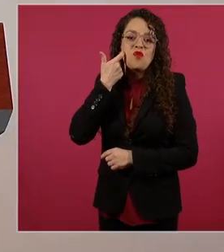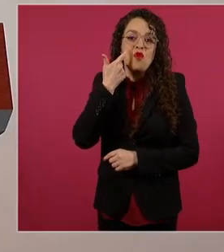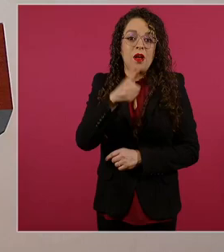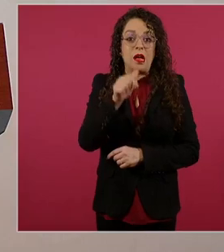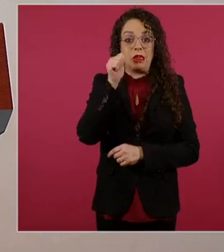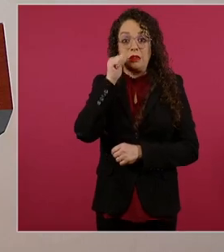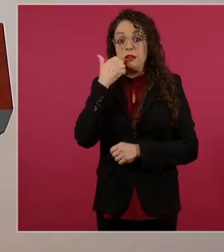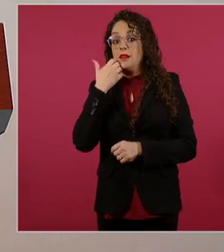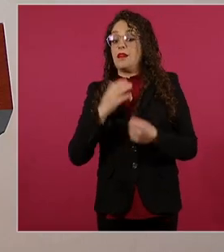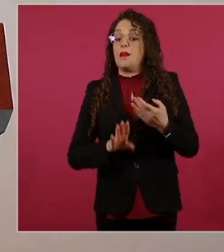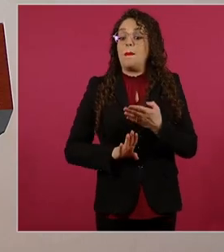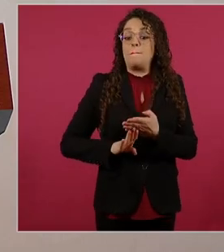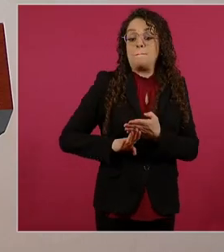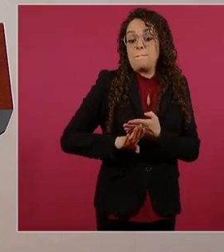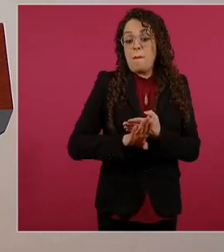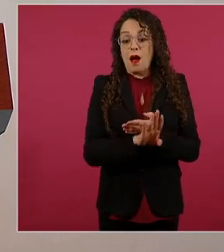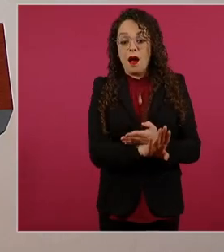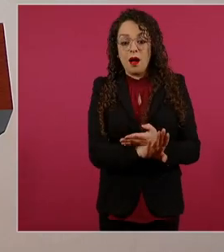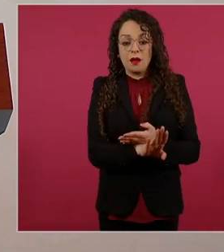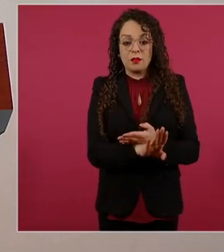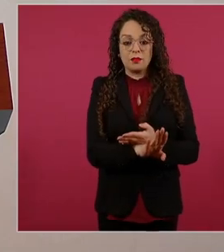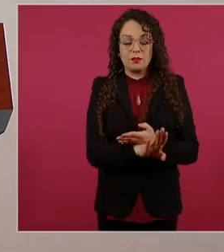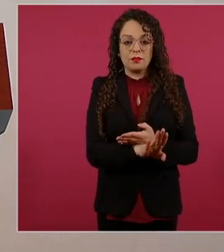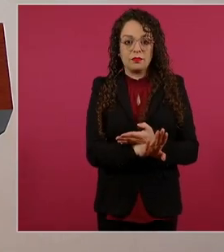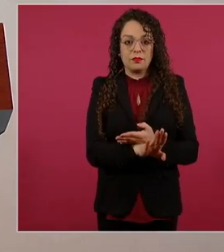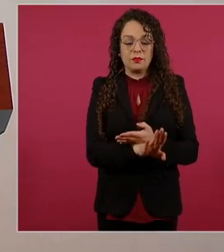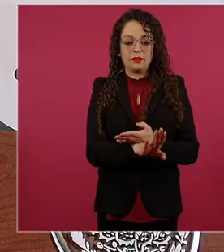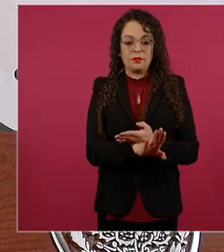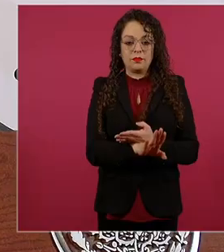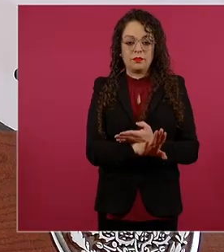modo operandi